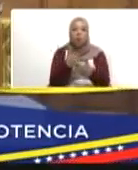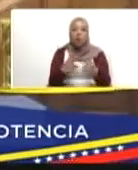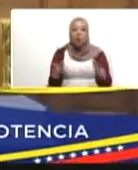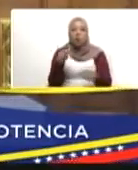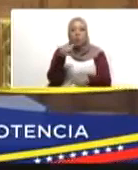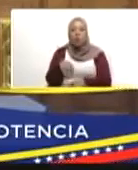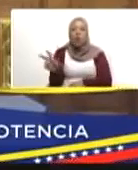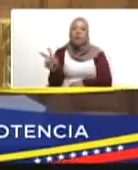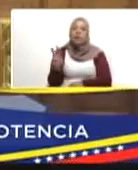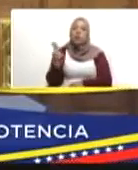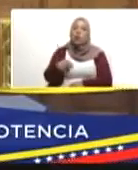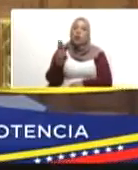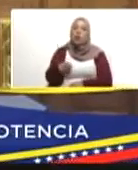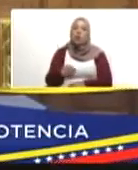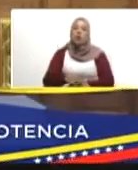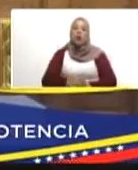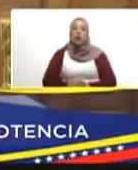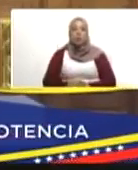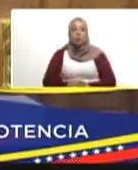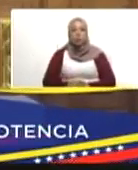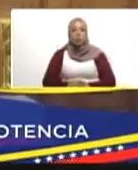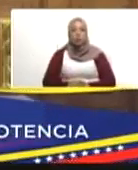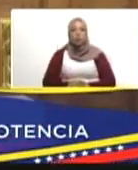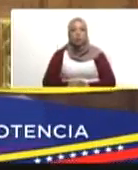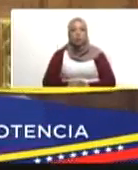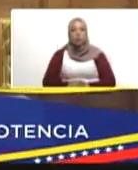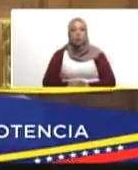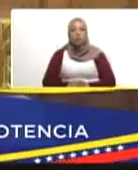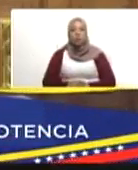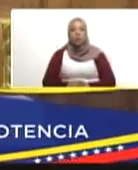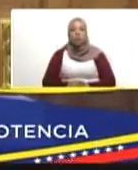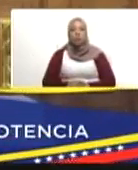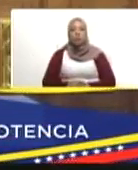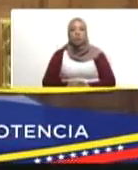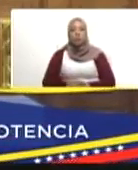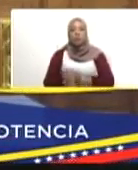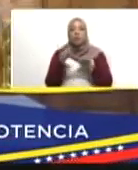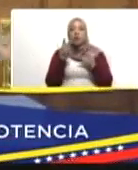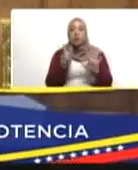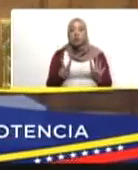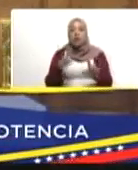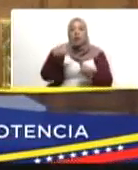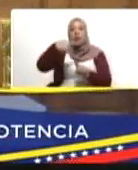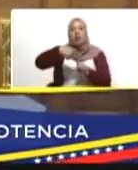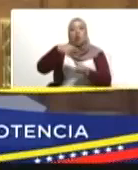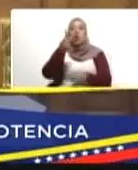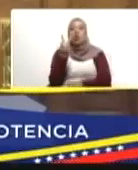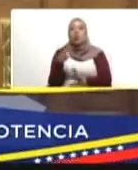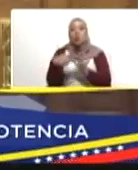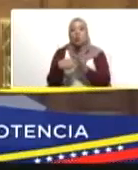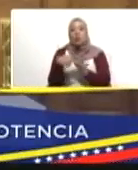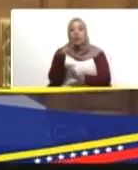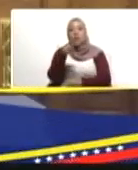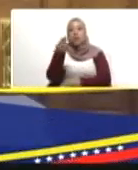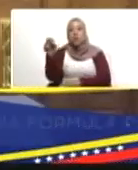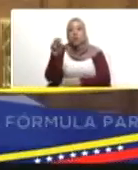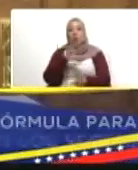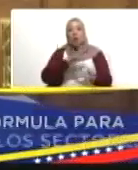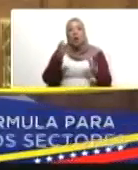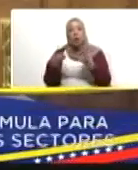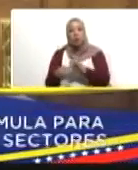independiente que nunca las 7 t 2030 las siete